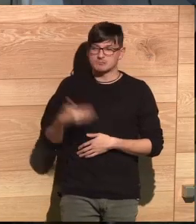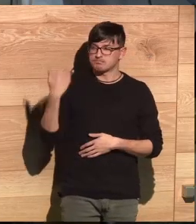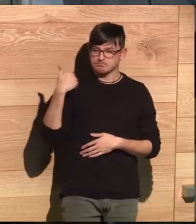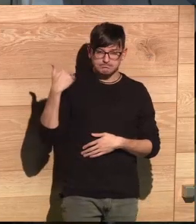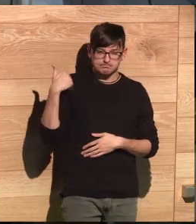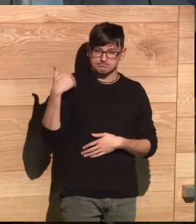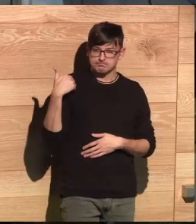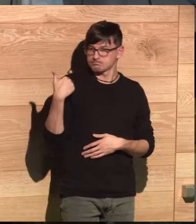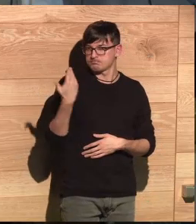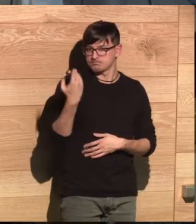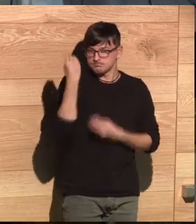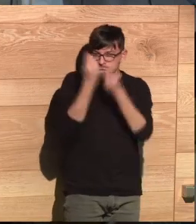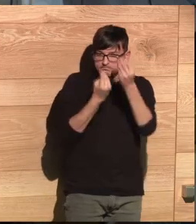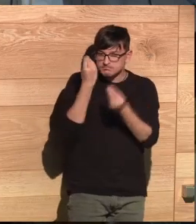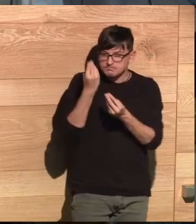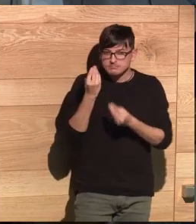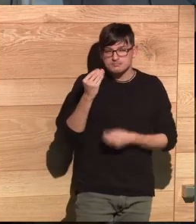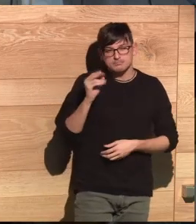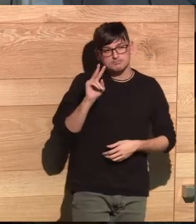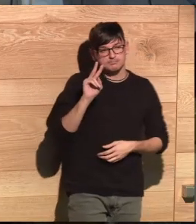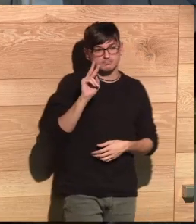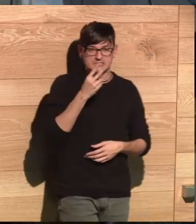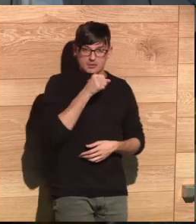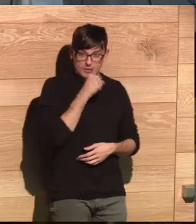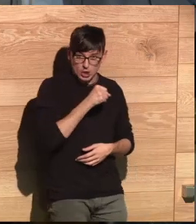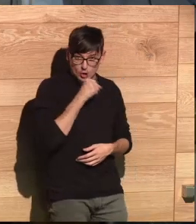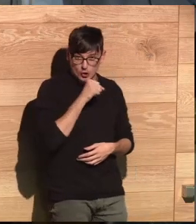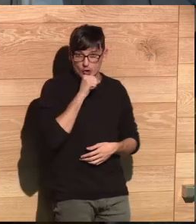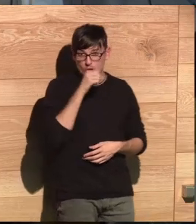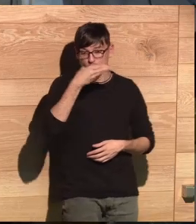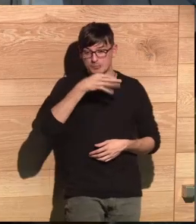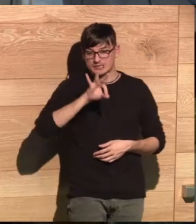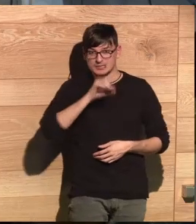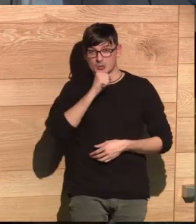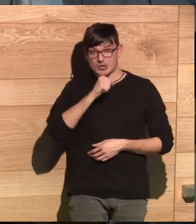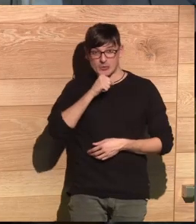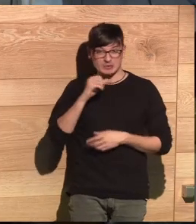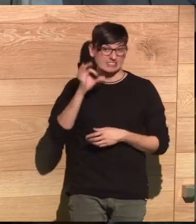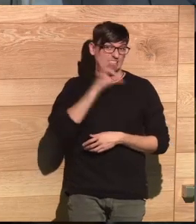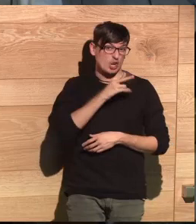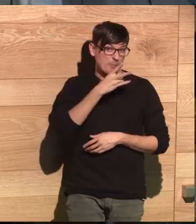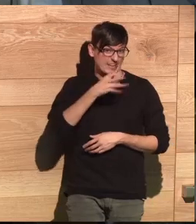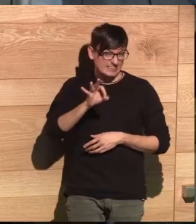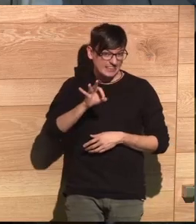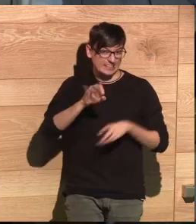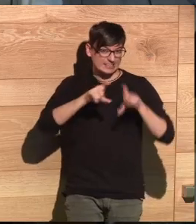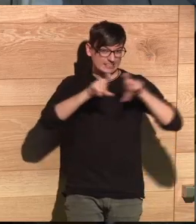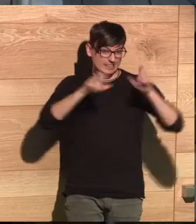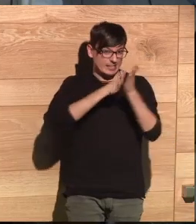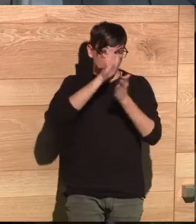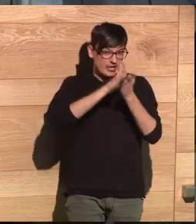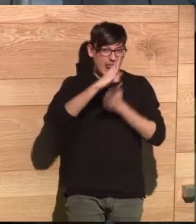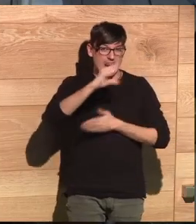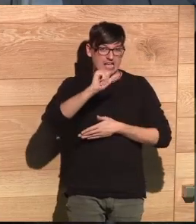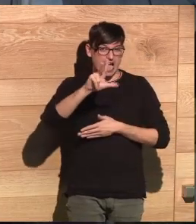dándole vueltas a mi bisabuelo hace... principios del siglo XX, fundó una editorial que se llamaba la Editorial